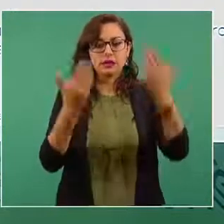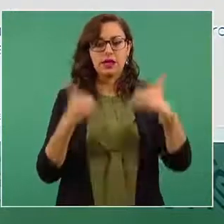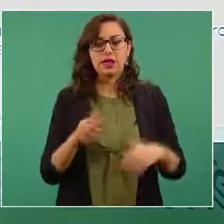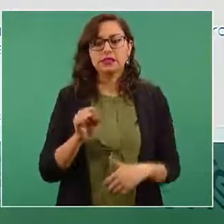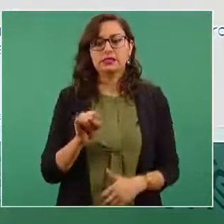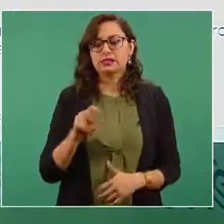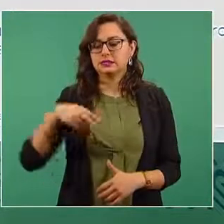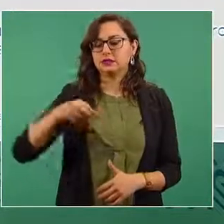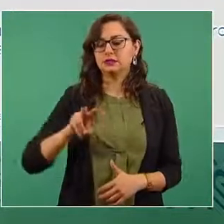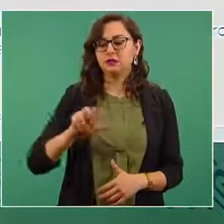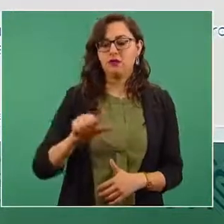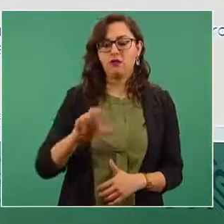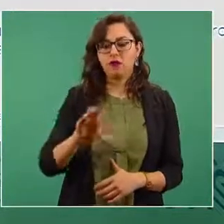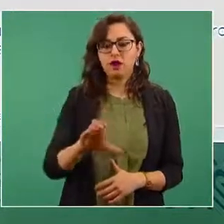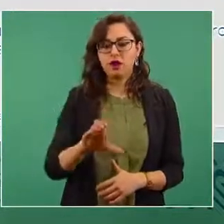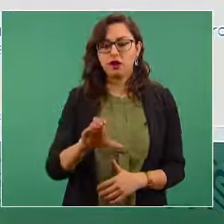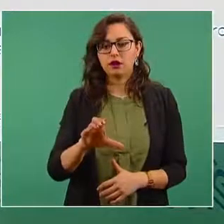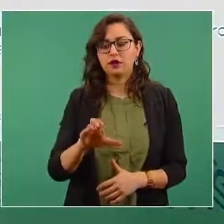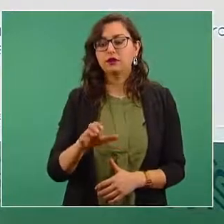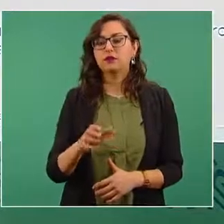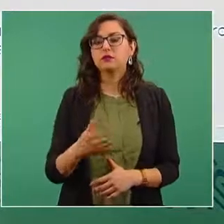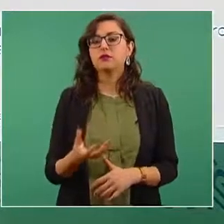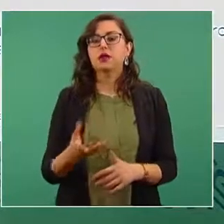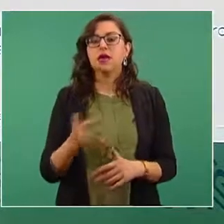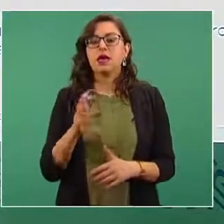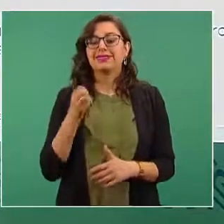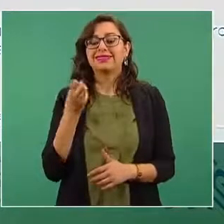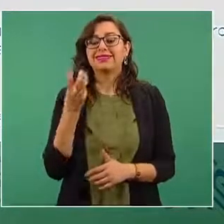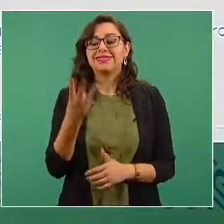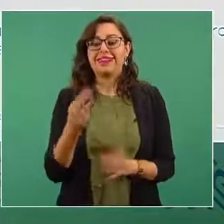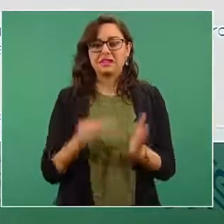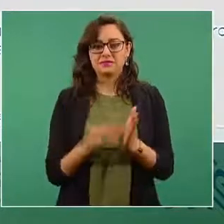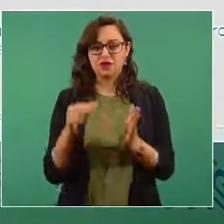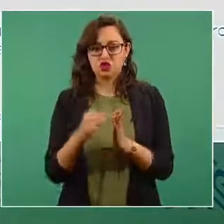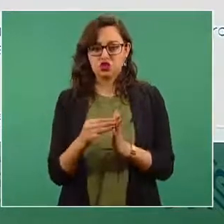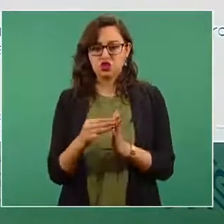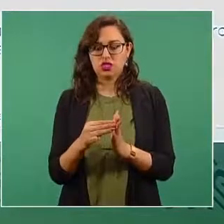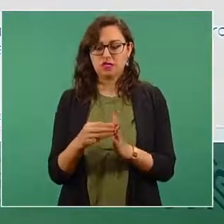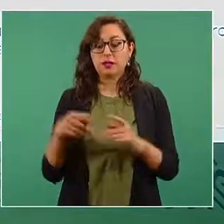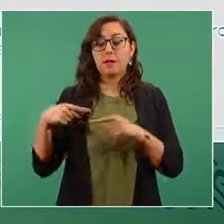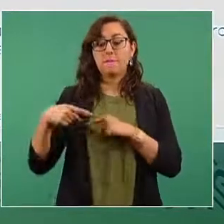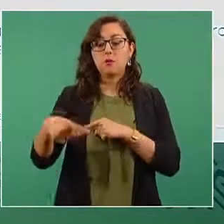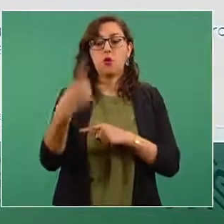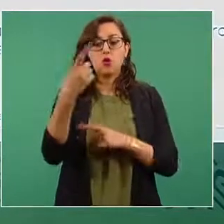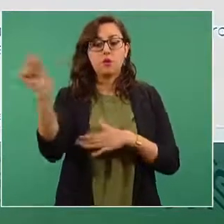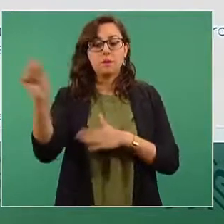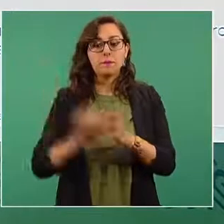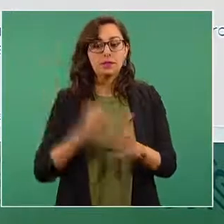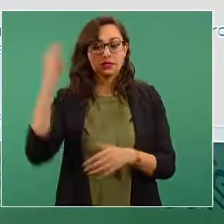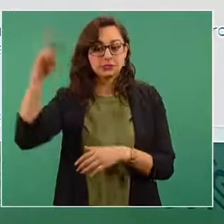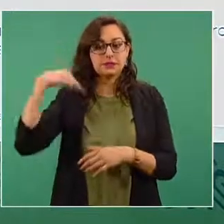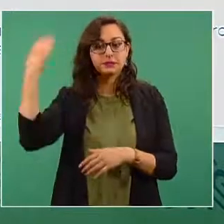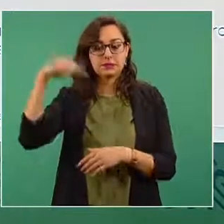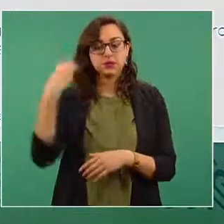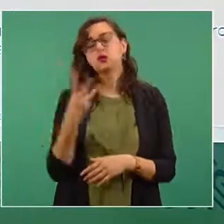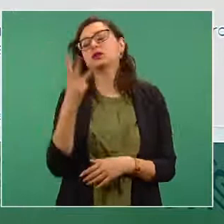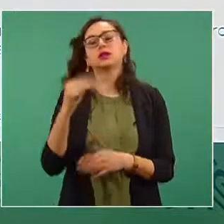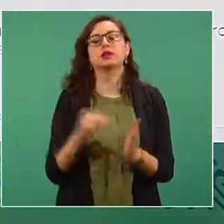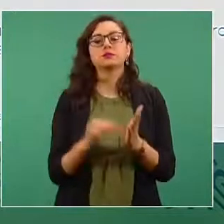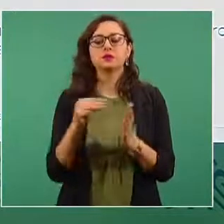Sinovac van a llegar 3 millones de dosis en marzo. Tienen que llegar 3 millones de